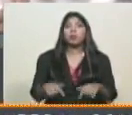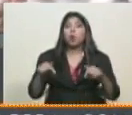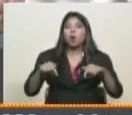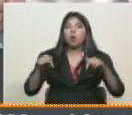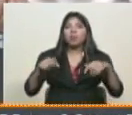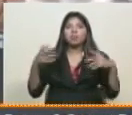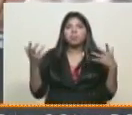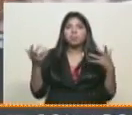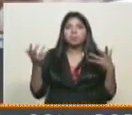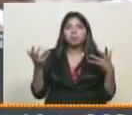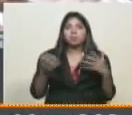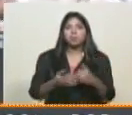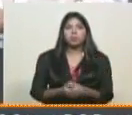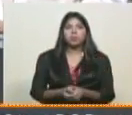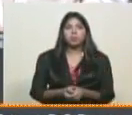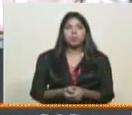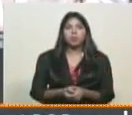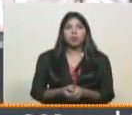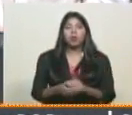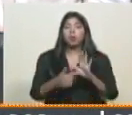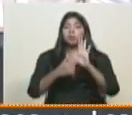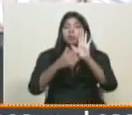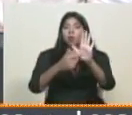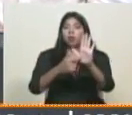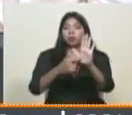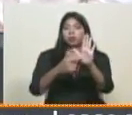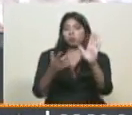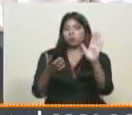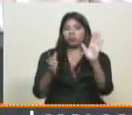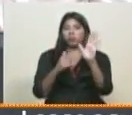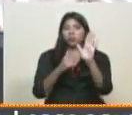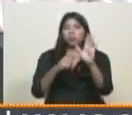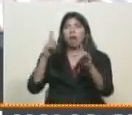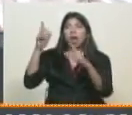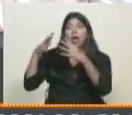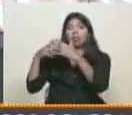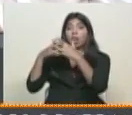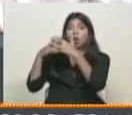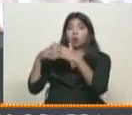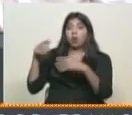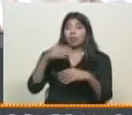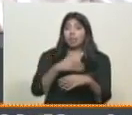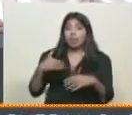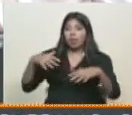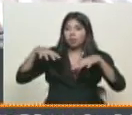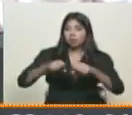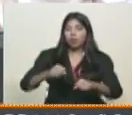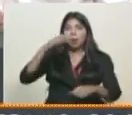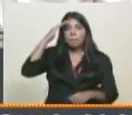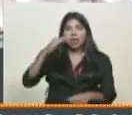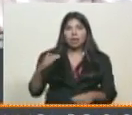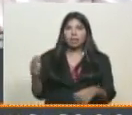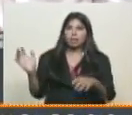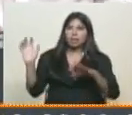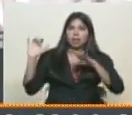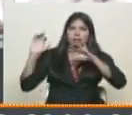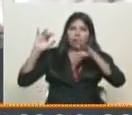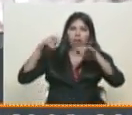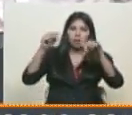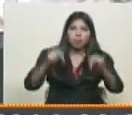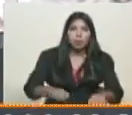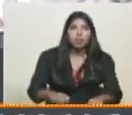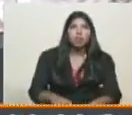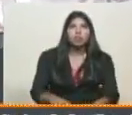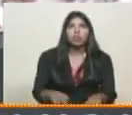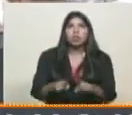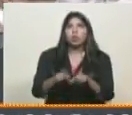una que demuestra la imagen con tanta facilidad si los eeuu anuncia que quieren también y militarmente no quiere decir que vamos a tener una escena como una